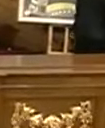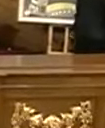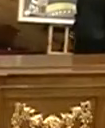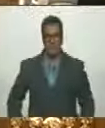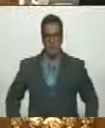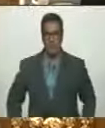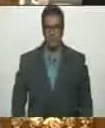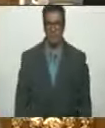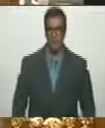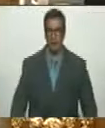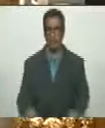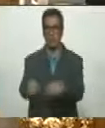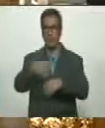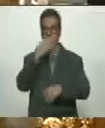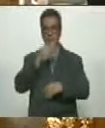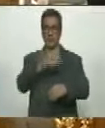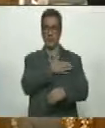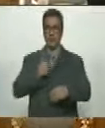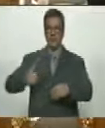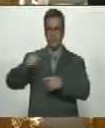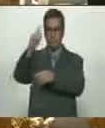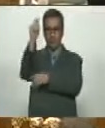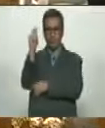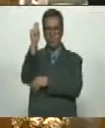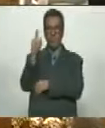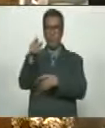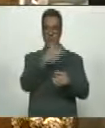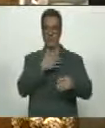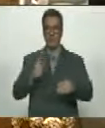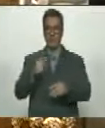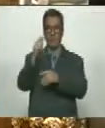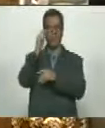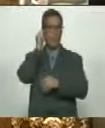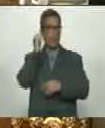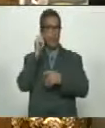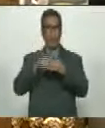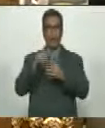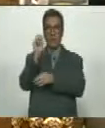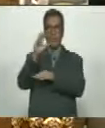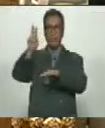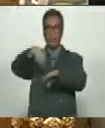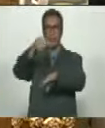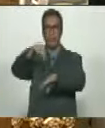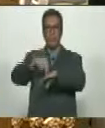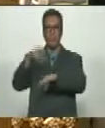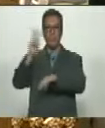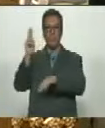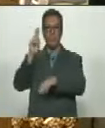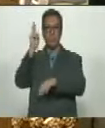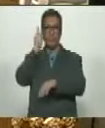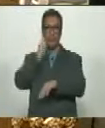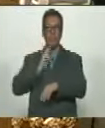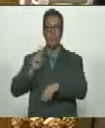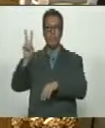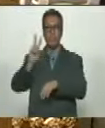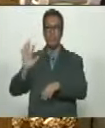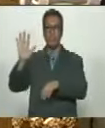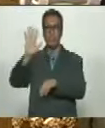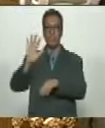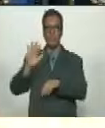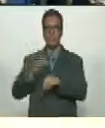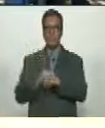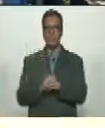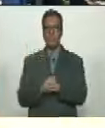Muy buenas tardes, queridas diputadas, queridos diputados de la Asamblea Nacional de la República